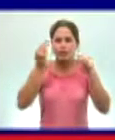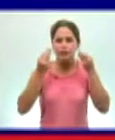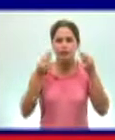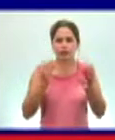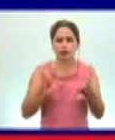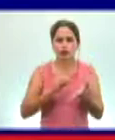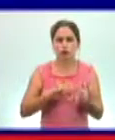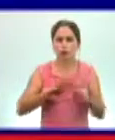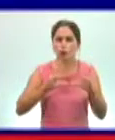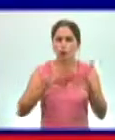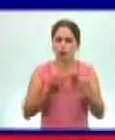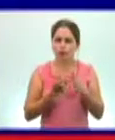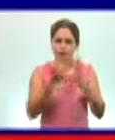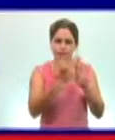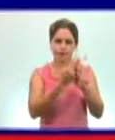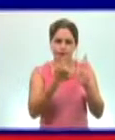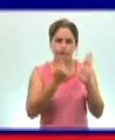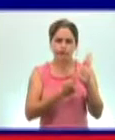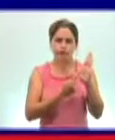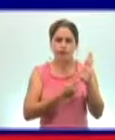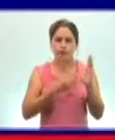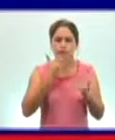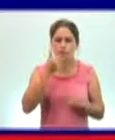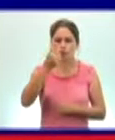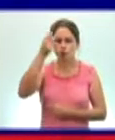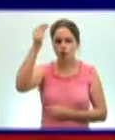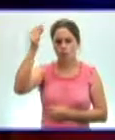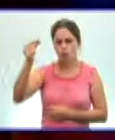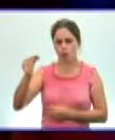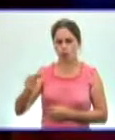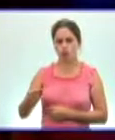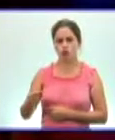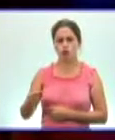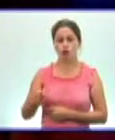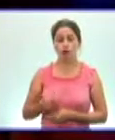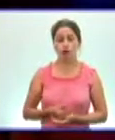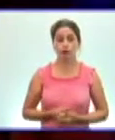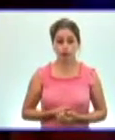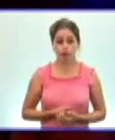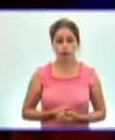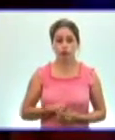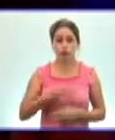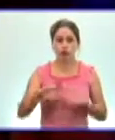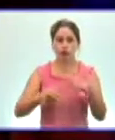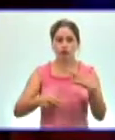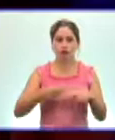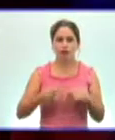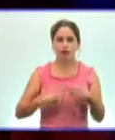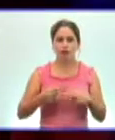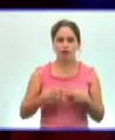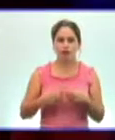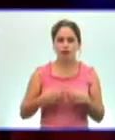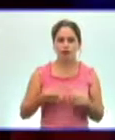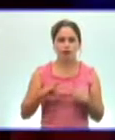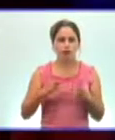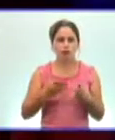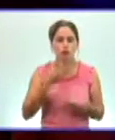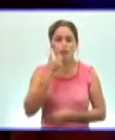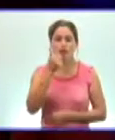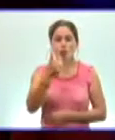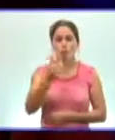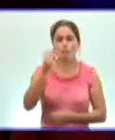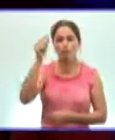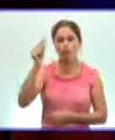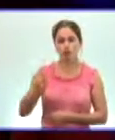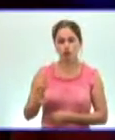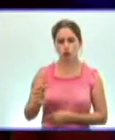componentes en función del mejoramiento humano, en función de la realización del ser humano, en función del progreso